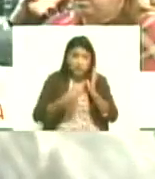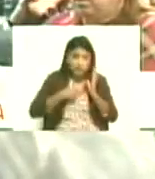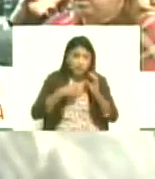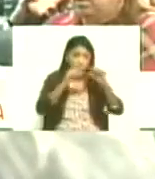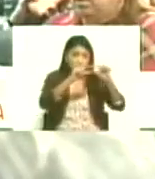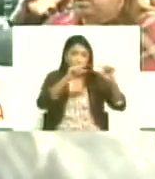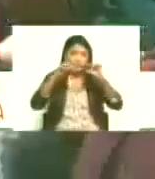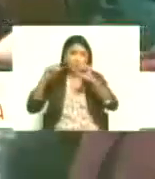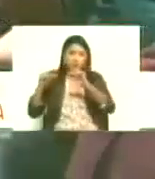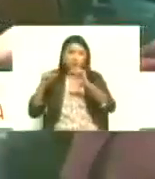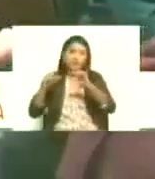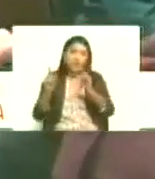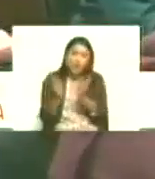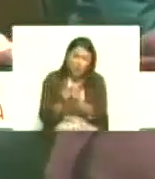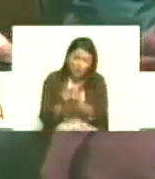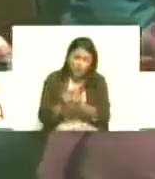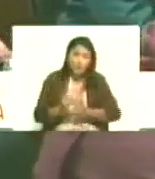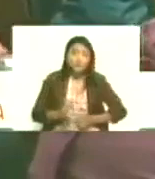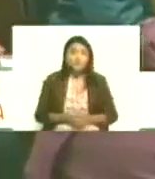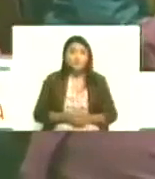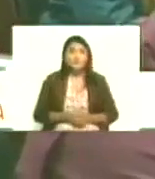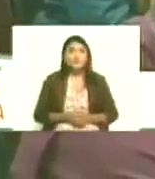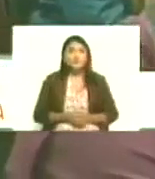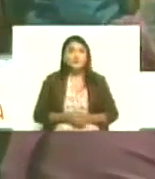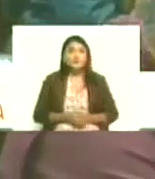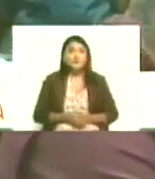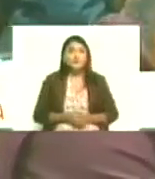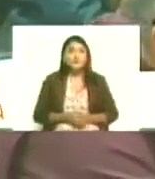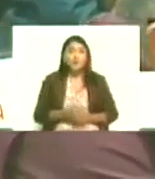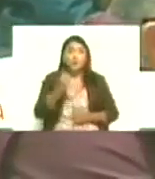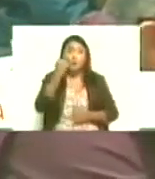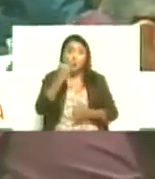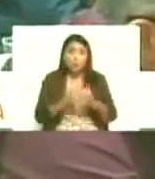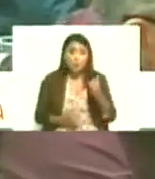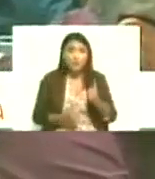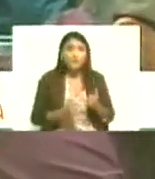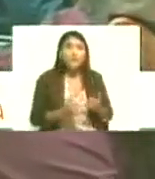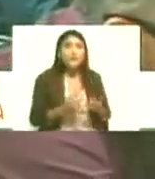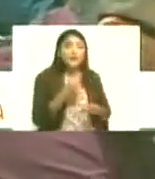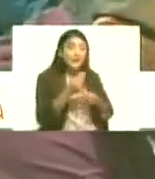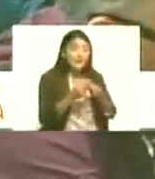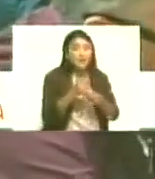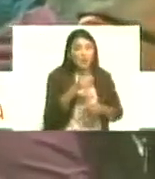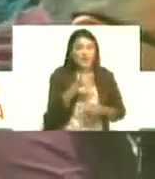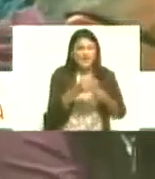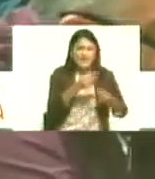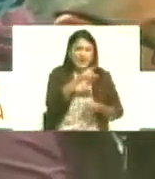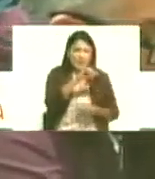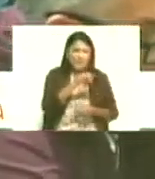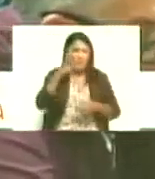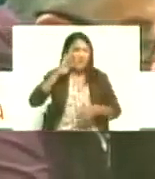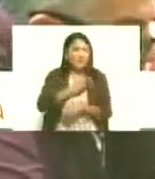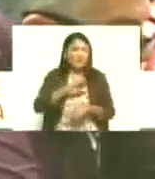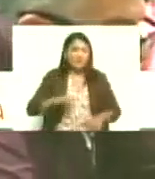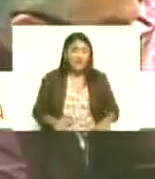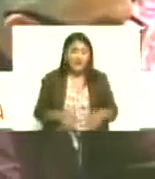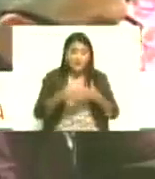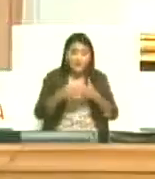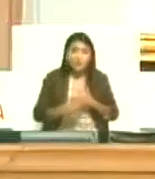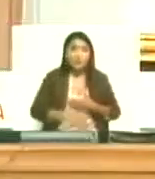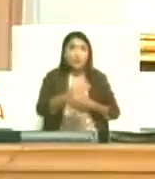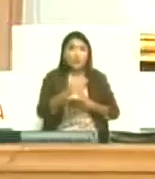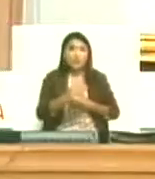aquellas frases y termina: las acciones militares a realizarse para